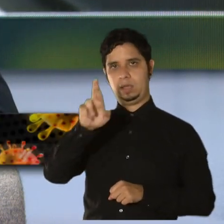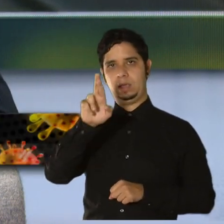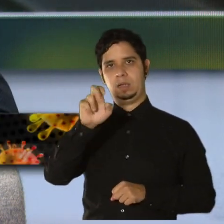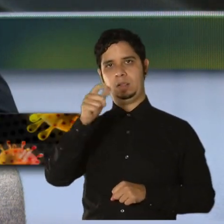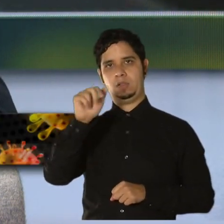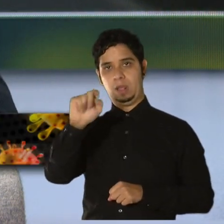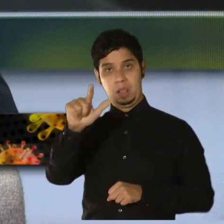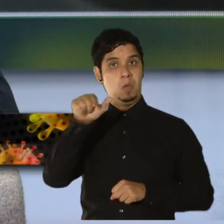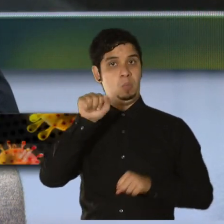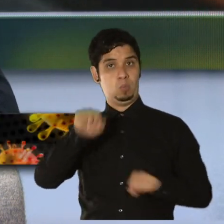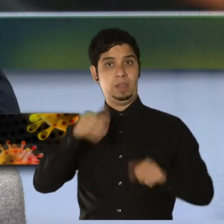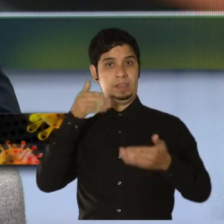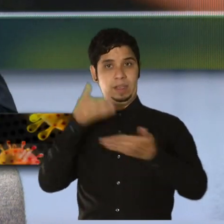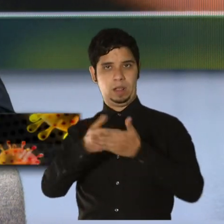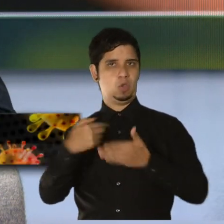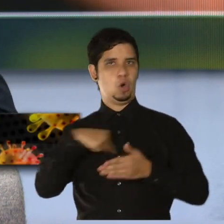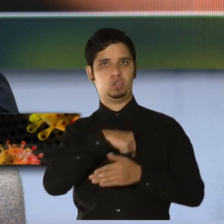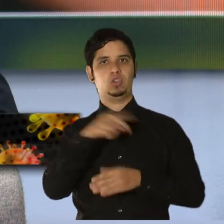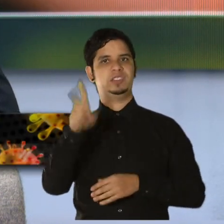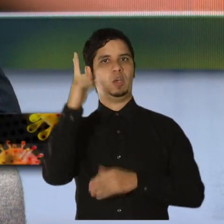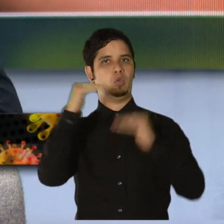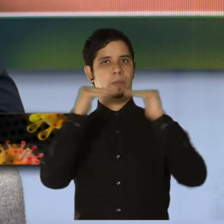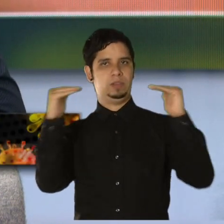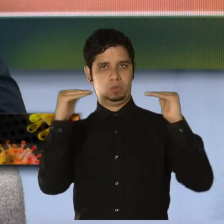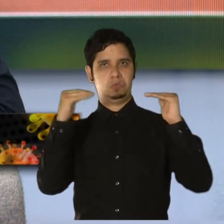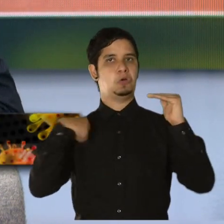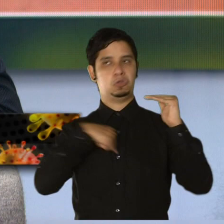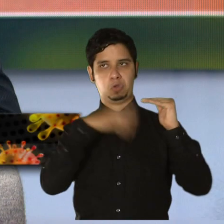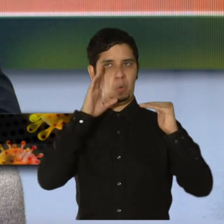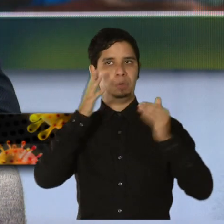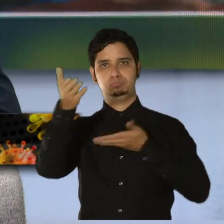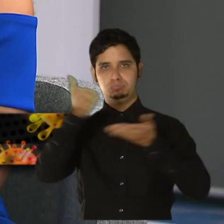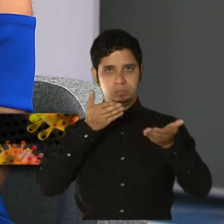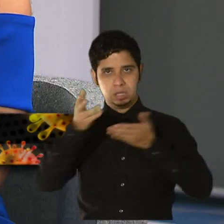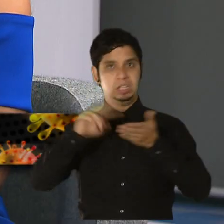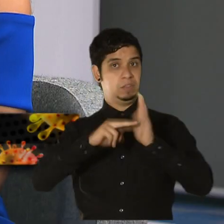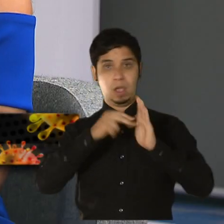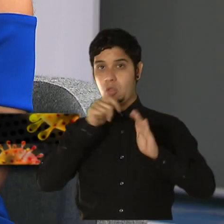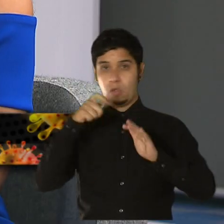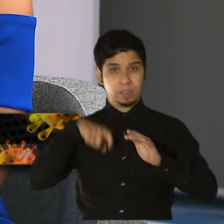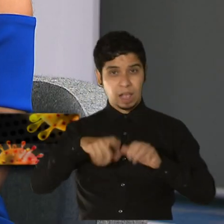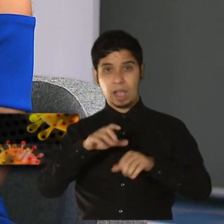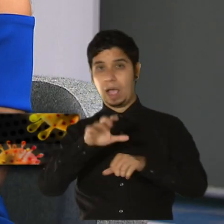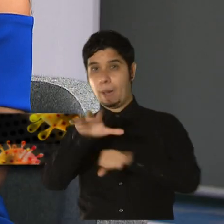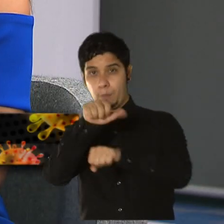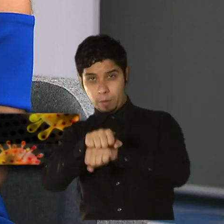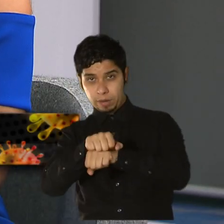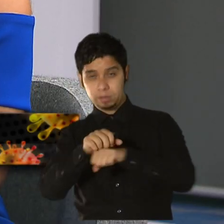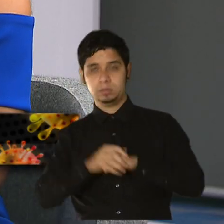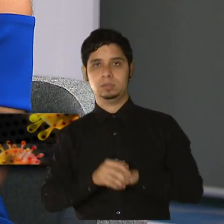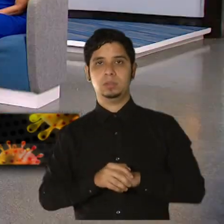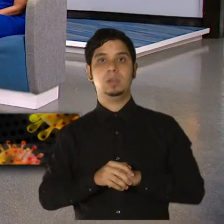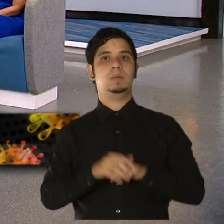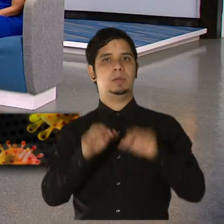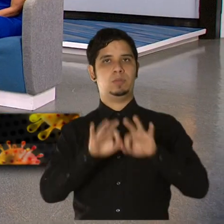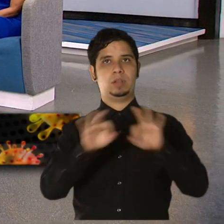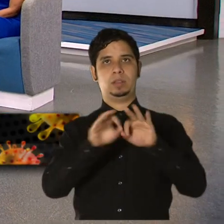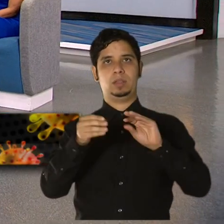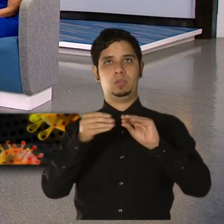al hospital en el segundo piso, lo vamos a atender, tenemos, o sea, no hay que hacer abiertas. Citas. Puede llamar al